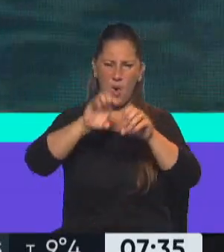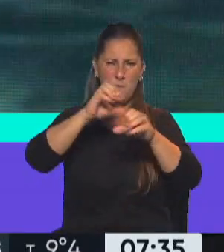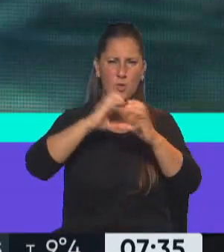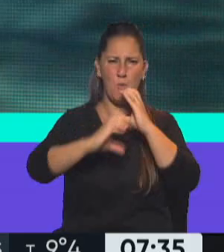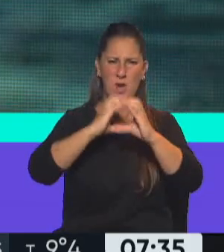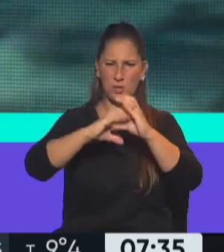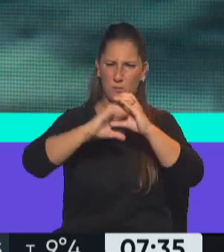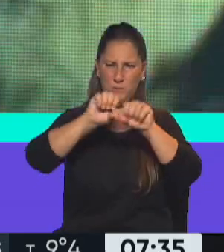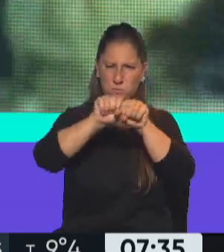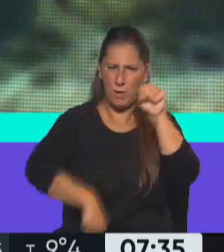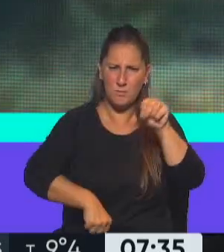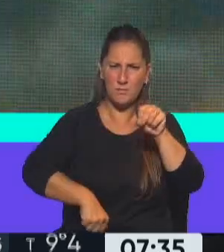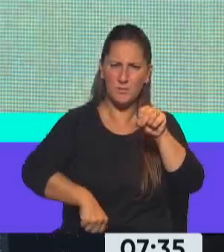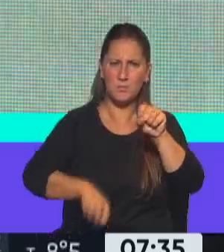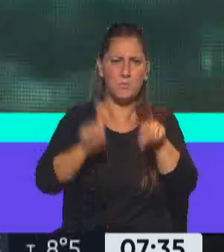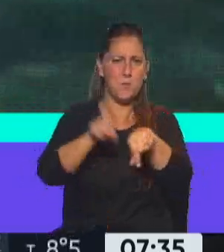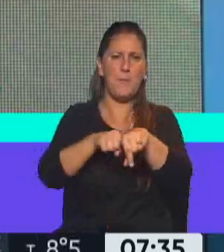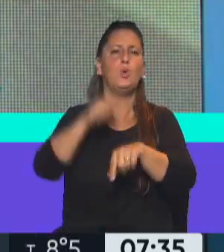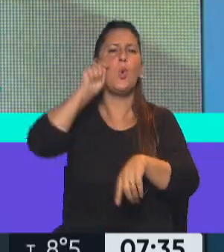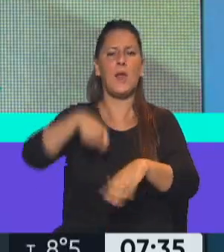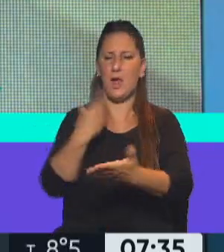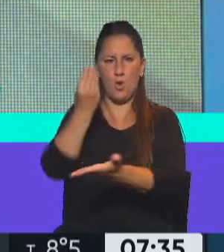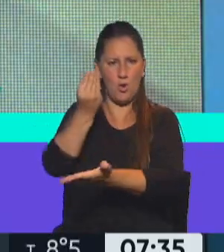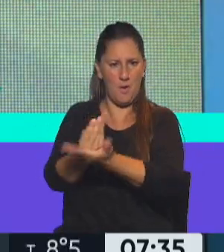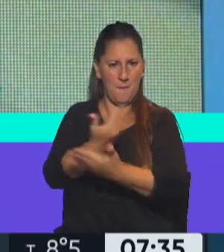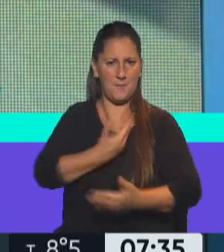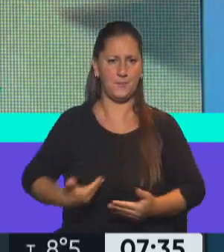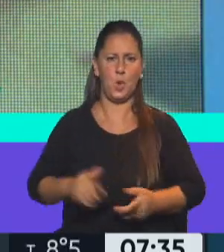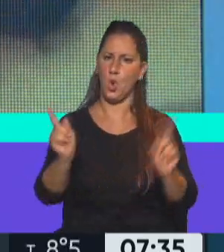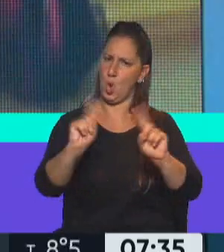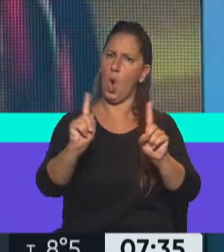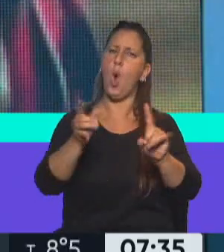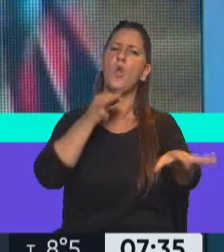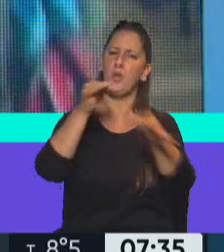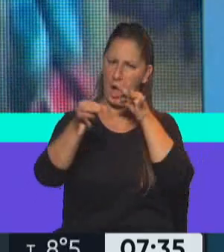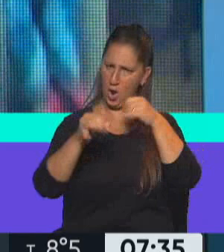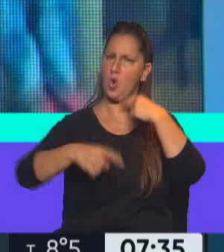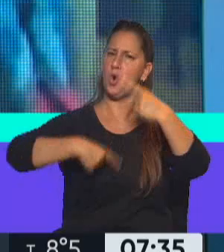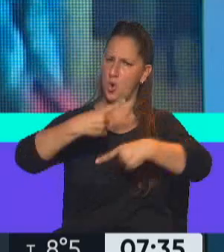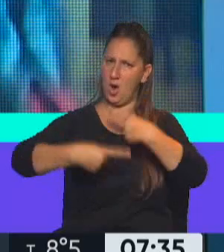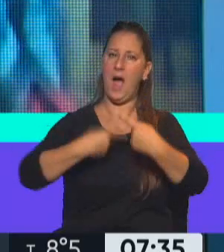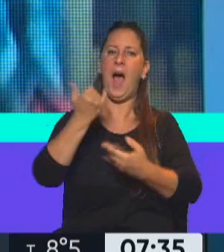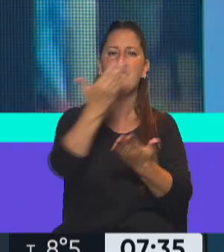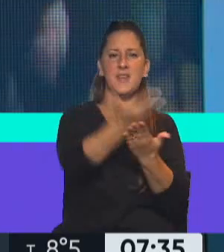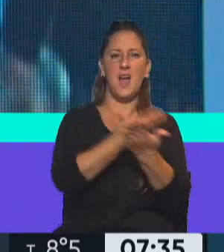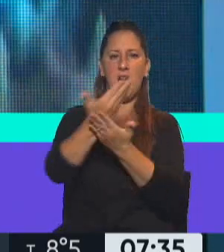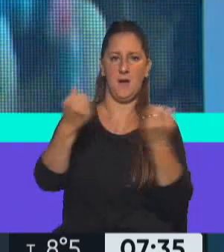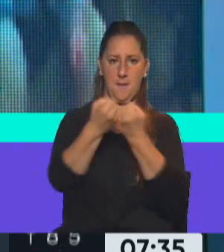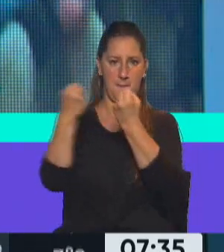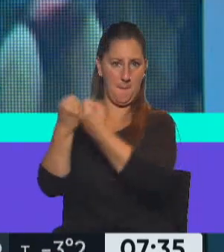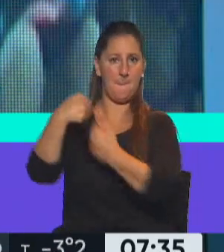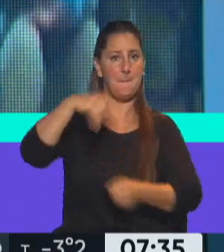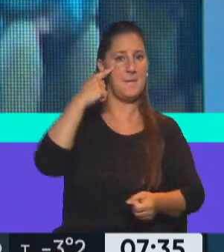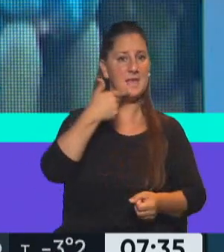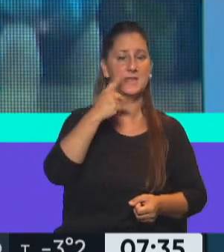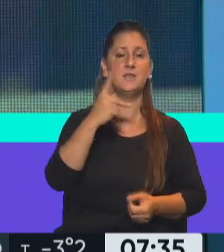desde 2014, cuando Zelensky llega al poder. No, el diálogo no estaba absolutamente cortado. De hecho, había dos acuerdos, los acuerdos de Minsk, firmados